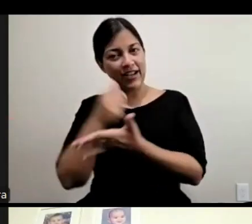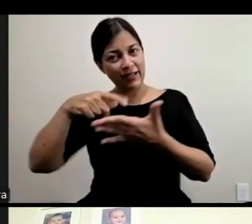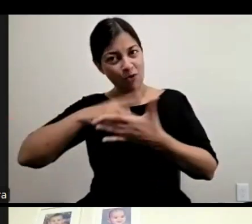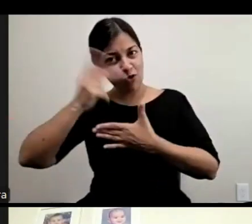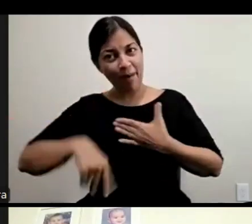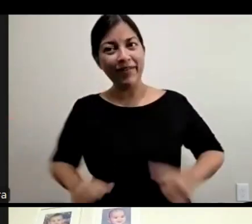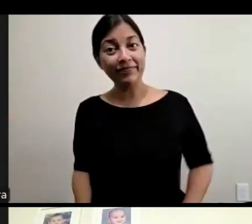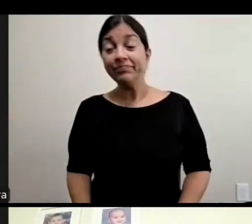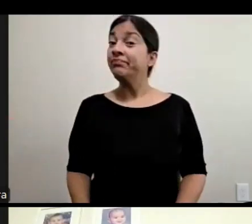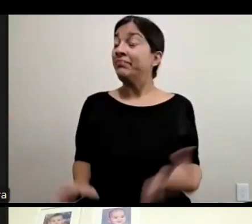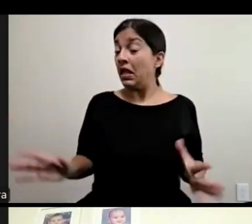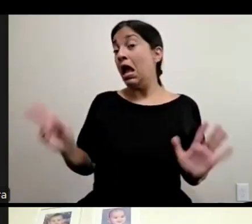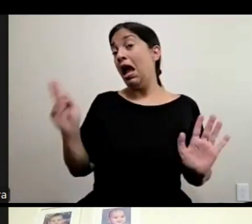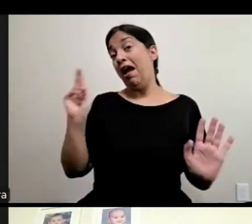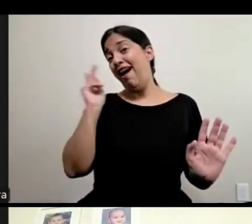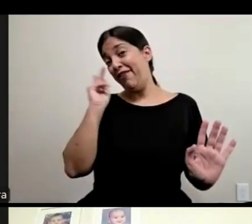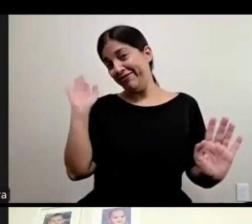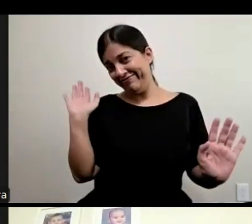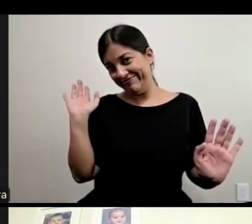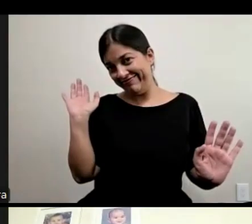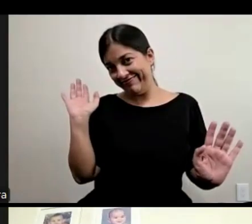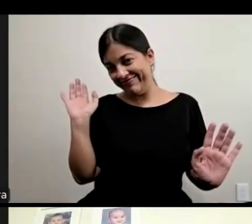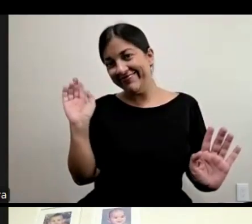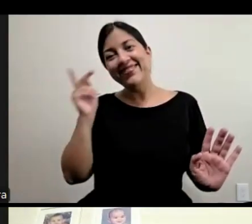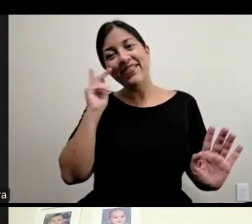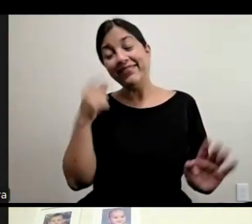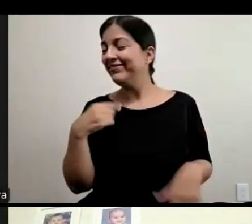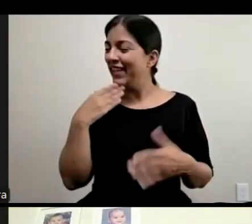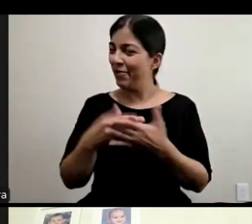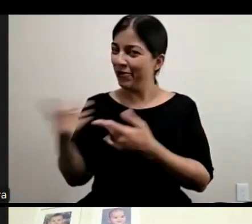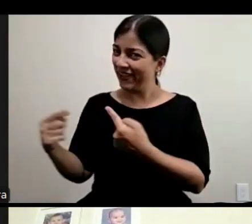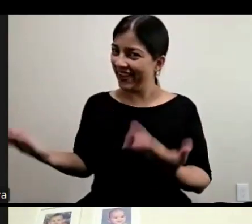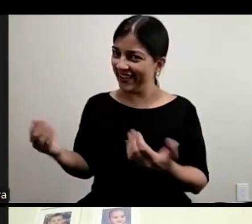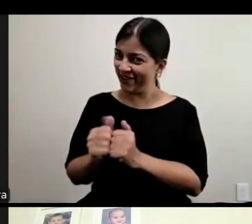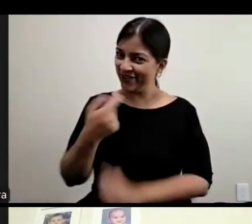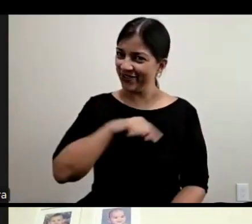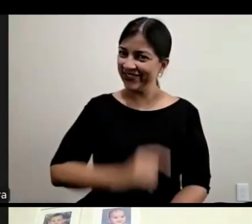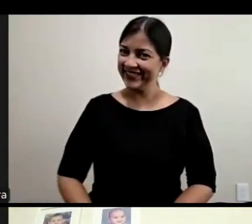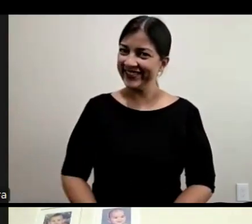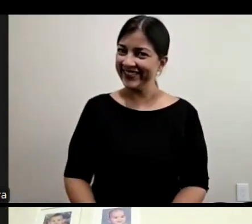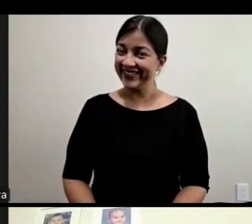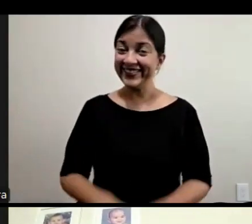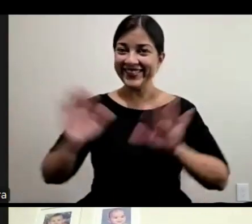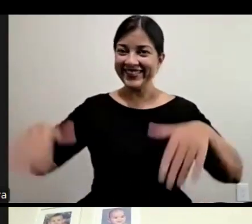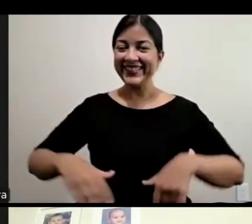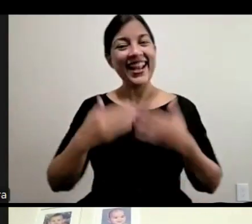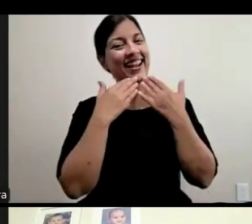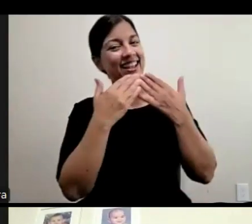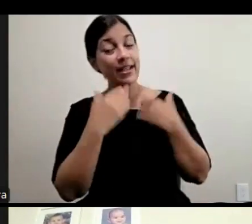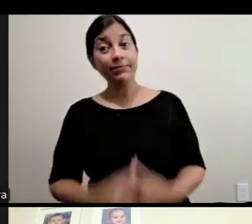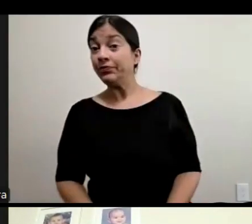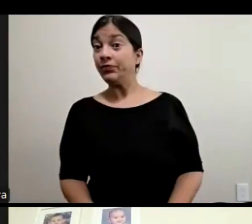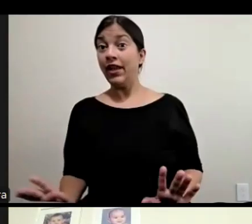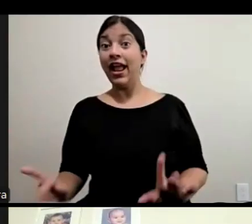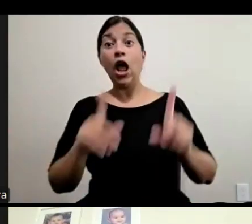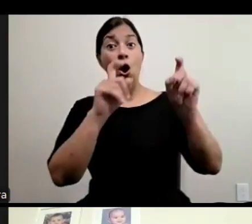vamos a ver. Bienvenido, Jorge. Qué bueno que estás aquí con nosotros. Mira, gracias. La encuesta rapidito para